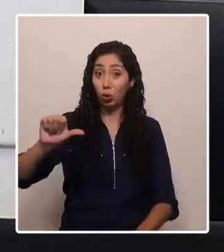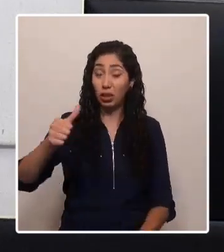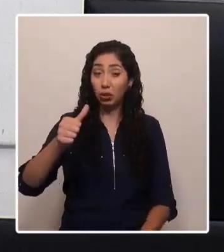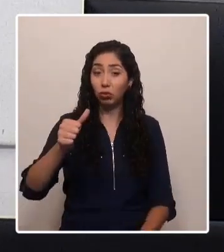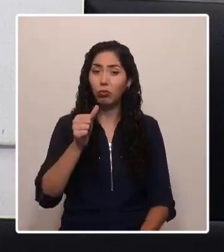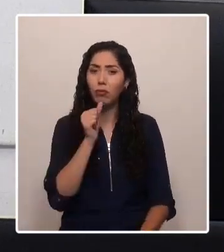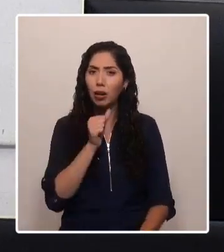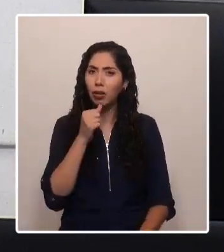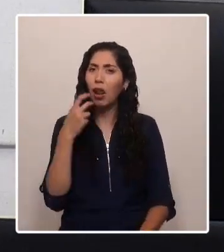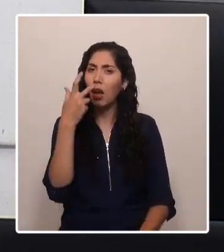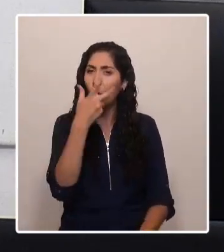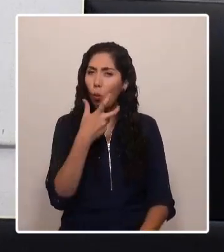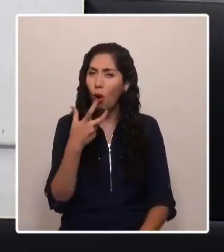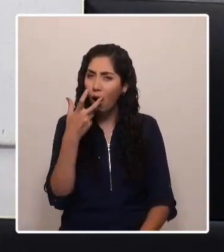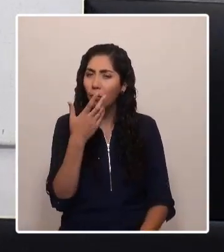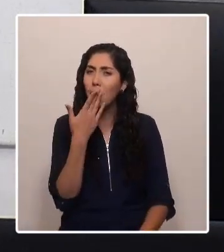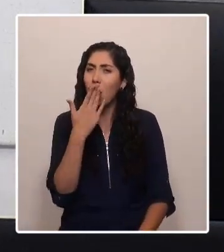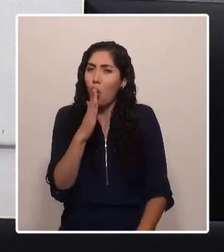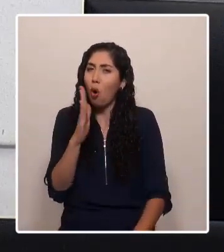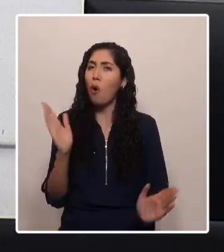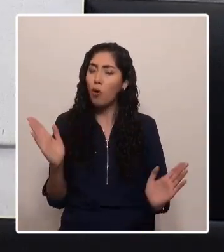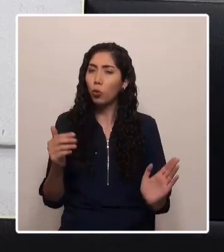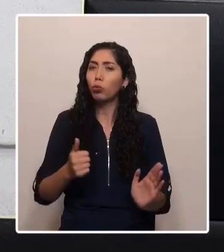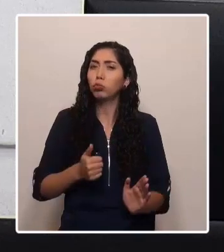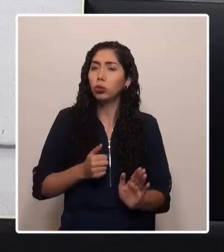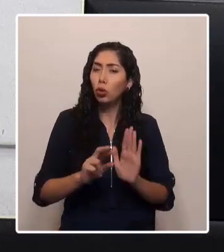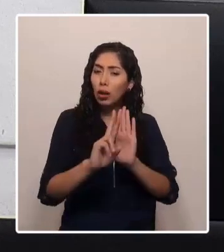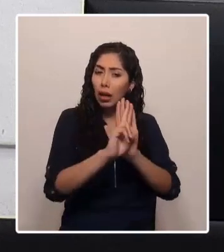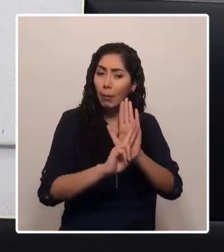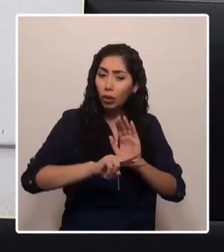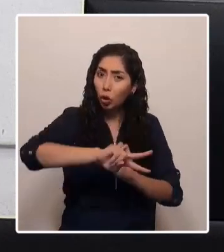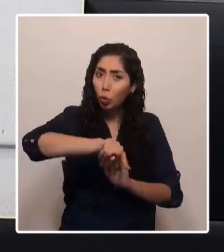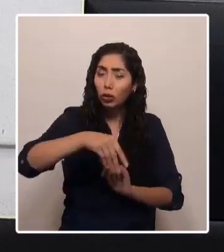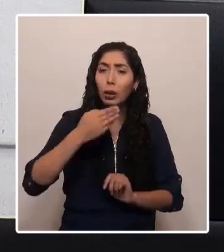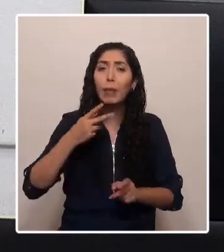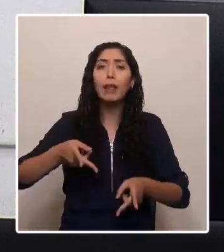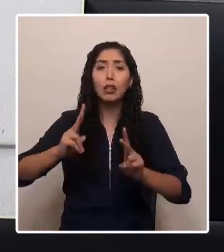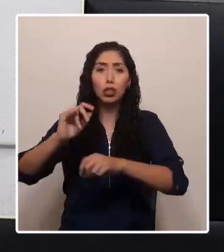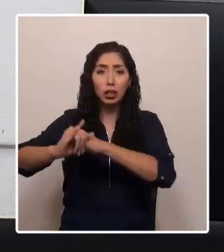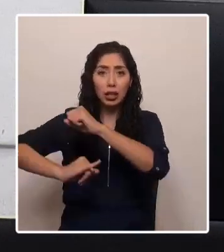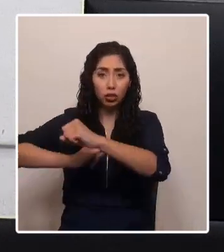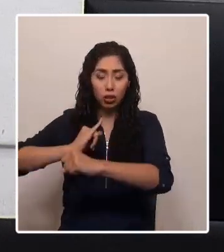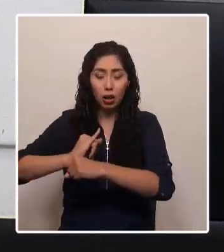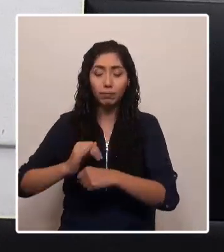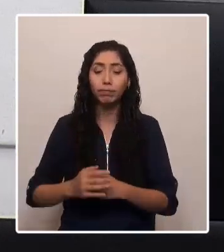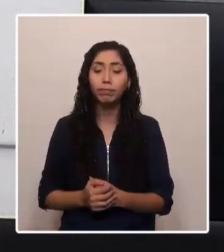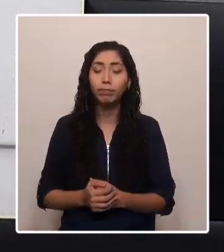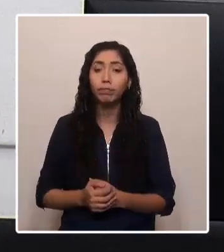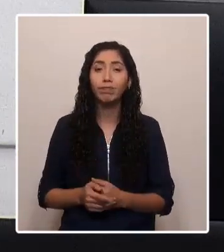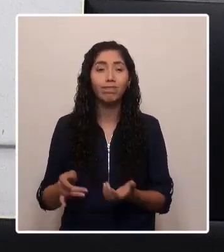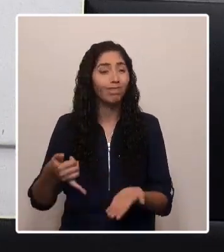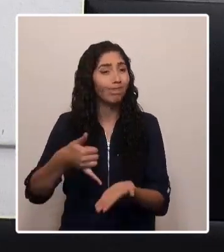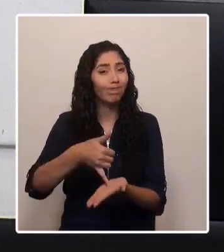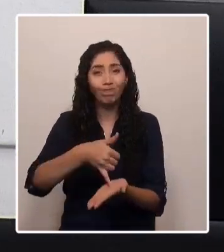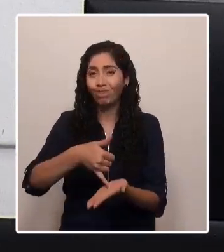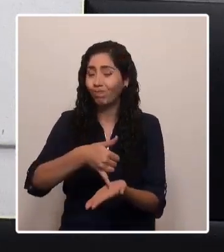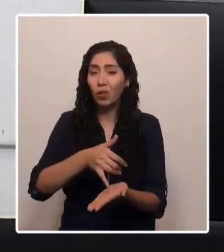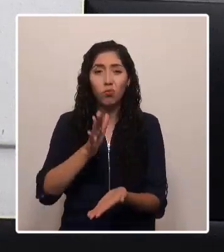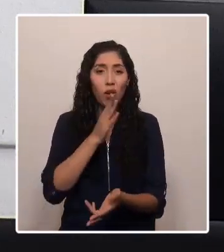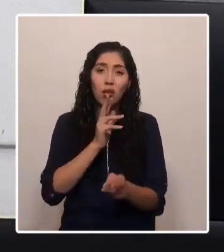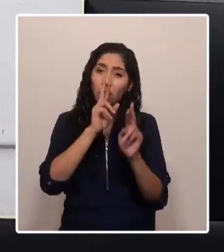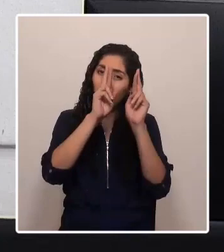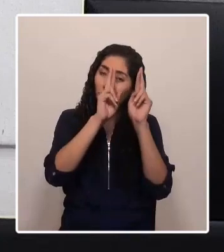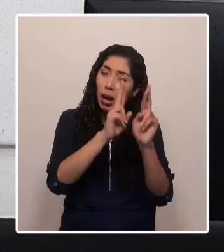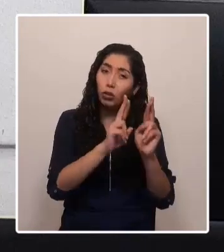a la luz de nuestro propio ordenamiento y el derecho internacional, como por ejemplo el Convenio de Berna, siendo deficiente y no respetando paradójicamente los